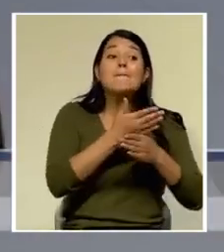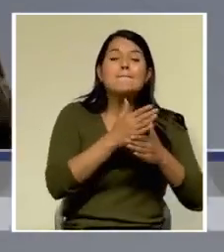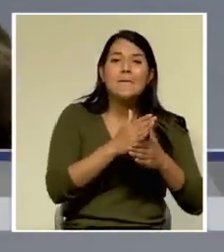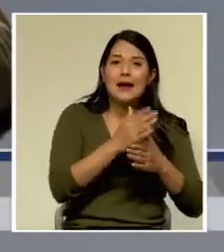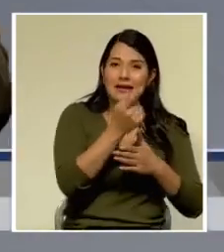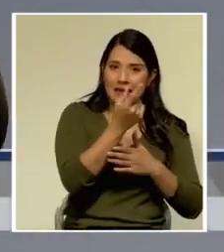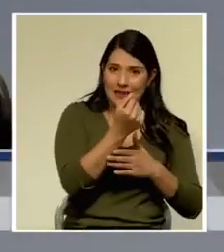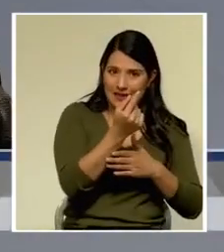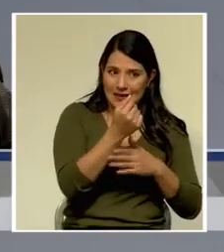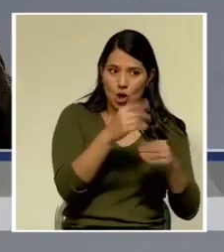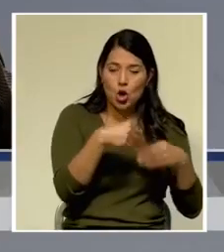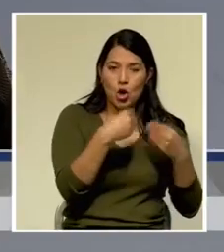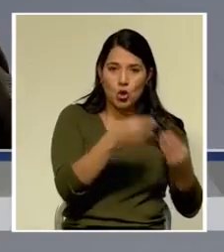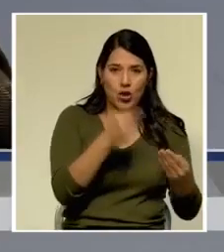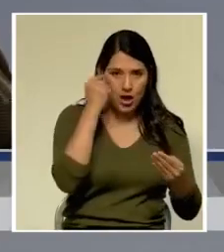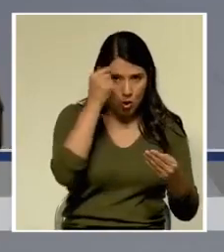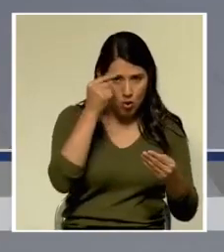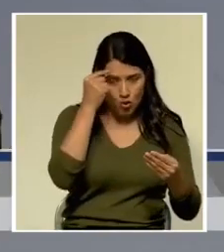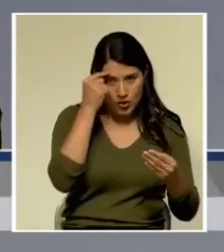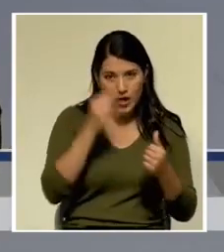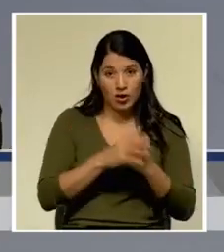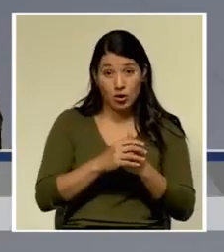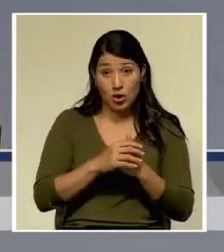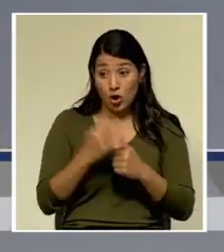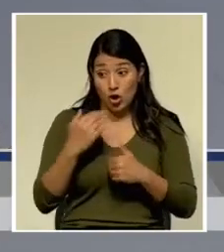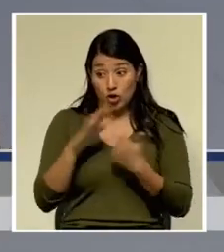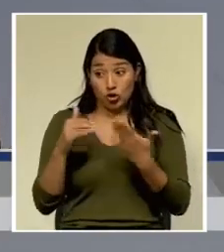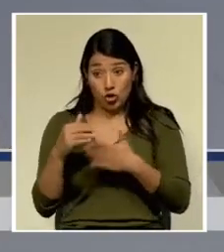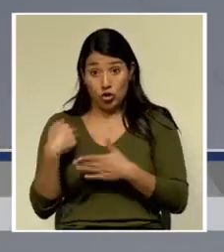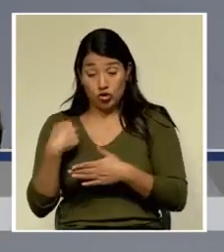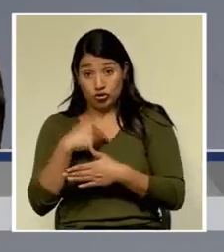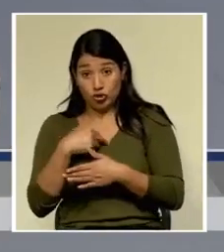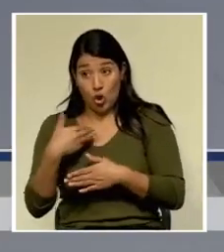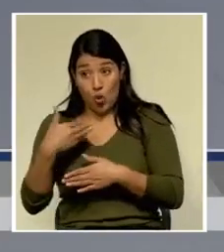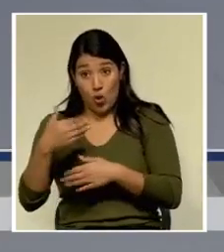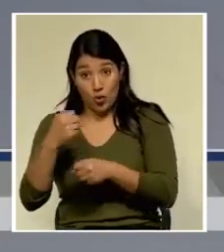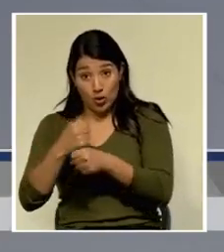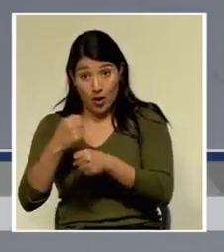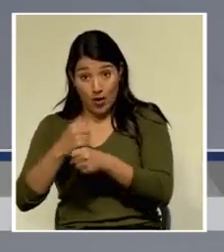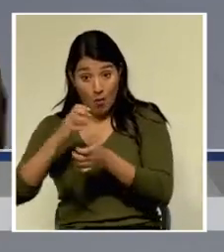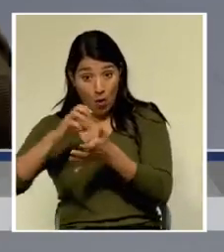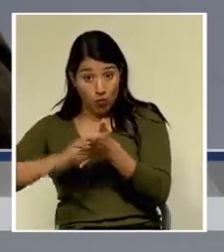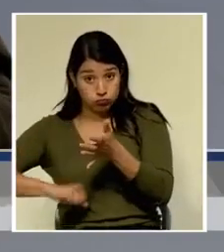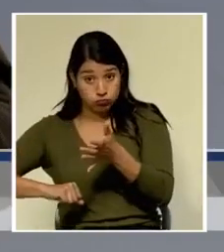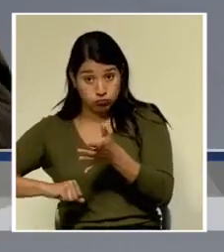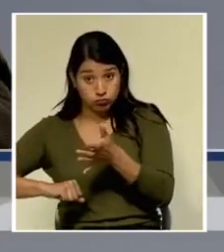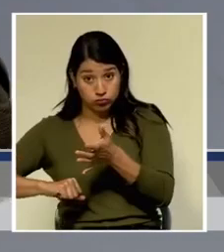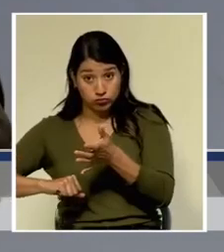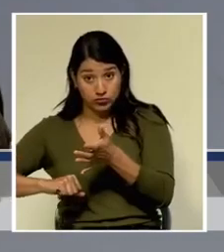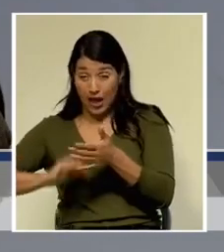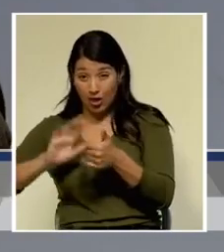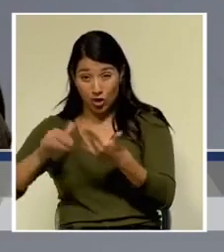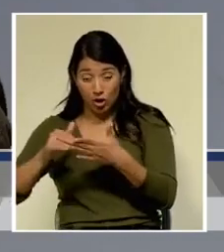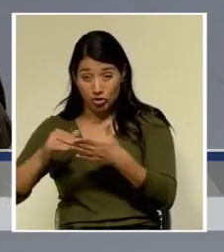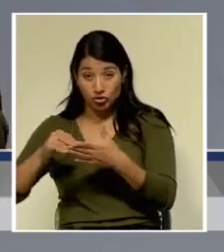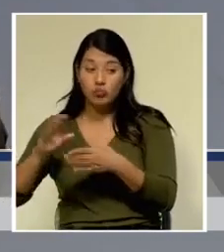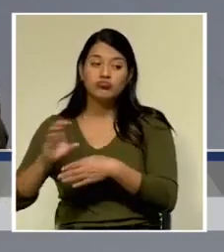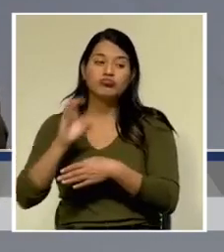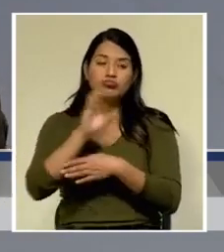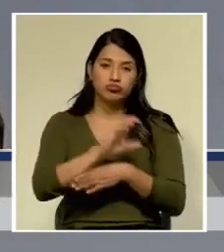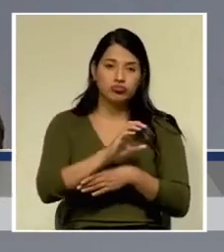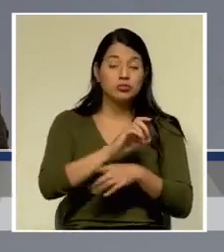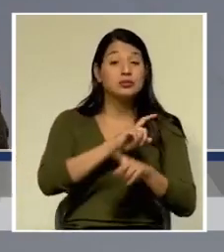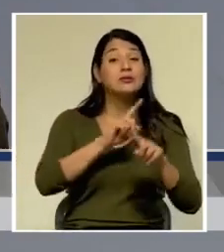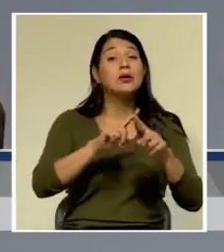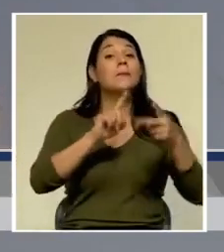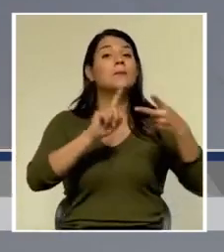el público, todas nosotros, las personas ciudadanas, a través de nuestra contribución. Ese es un porcentaje importante, pero también hay un financiamiento privado,